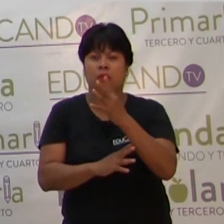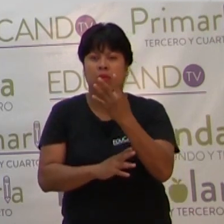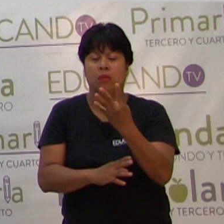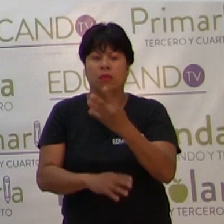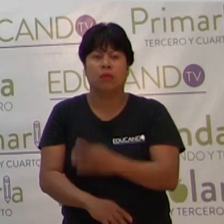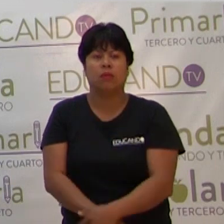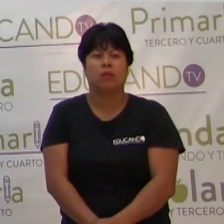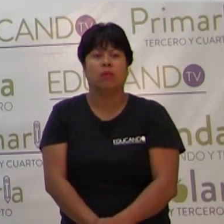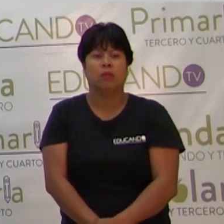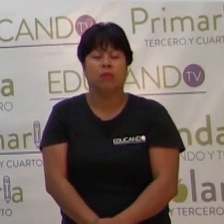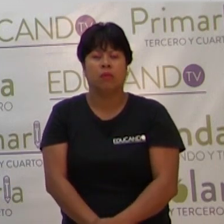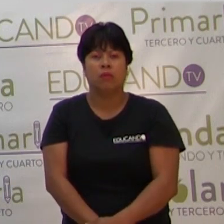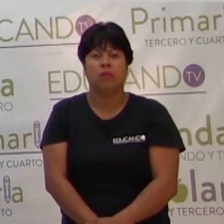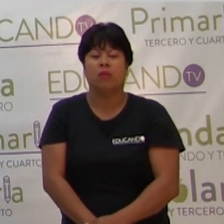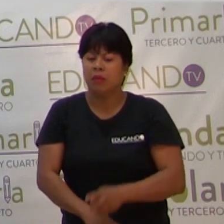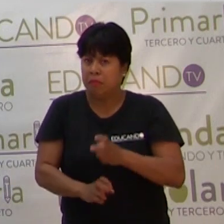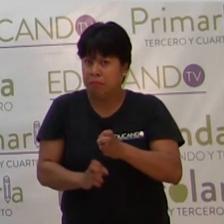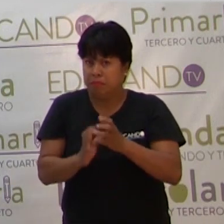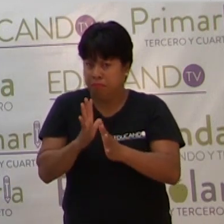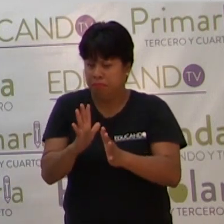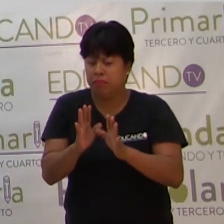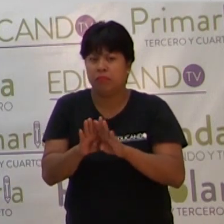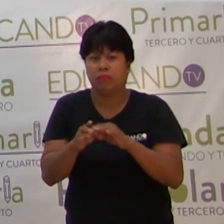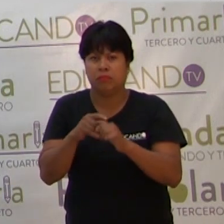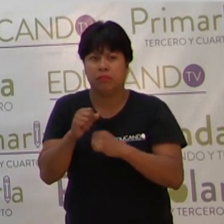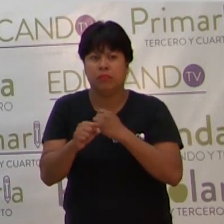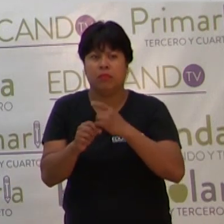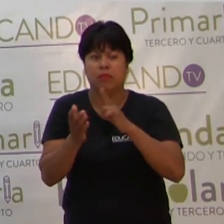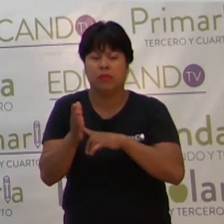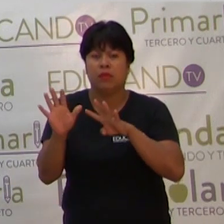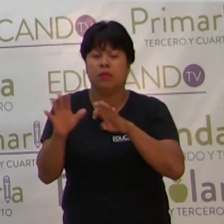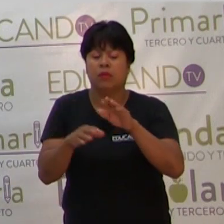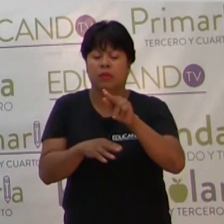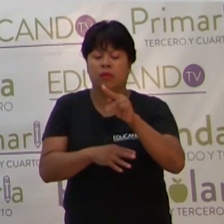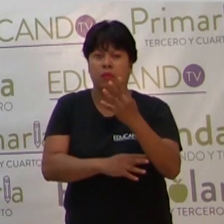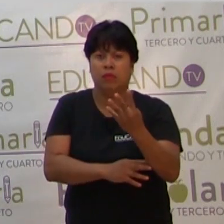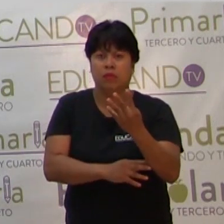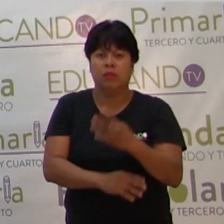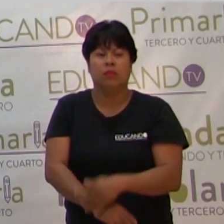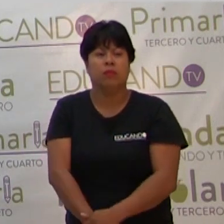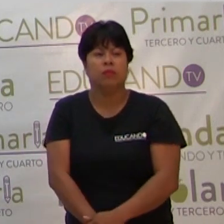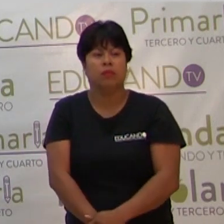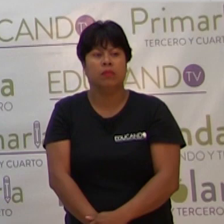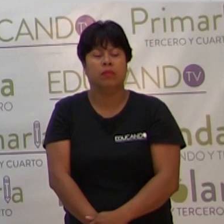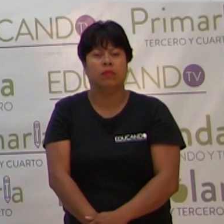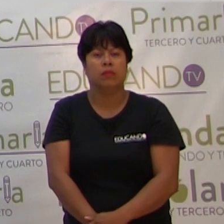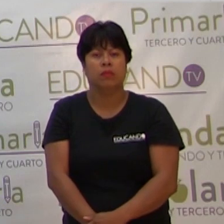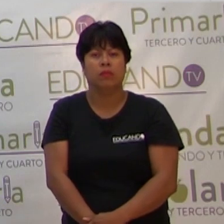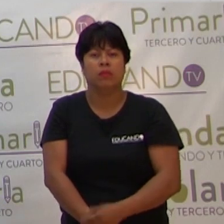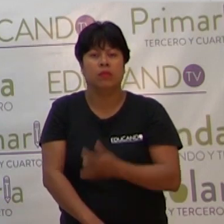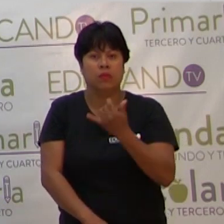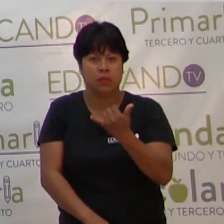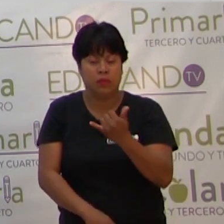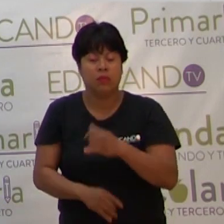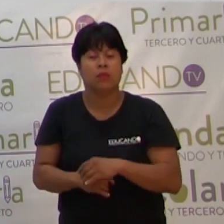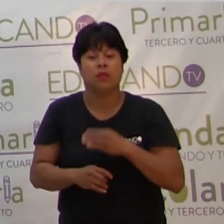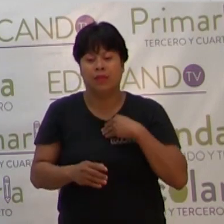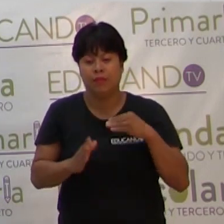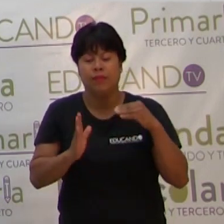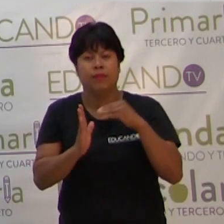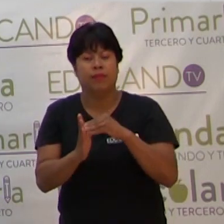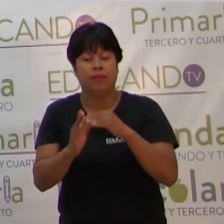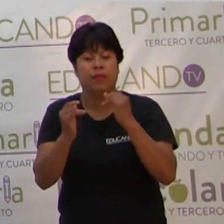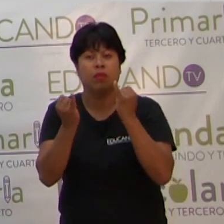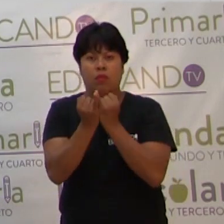1984. ¿Qué les parece? Le ponemos ese dato. Menos 1984. Y ahora sí le voy a poner